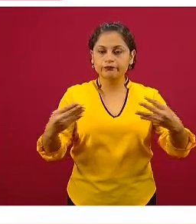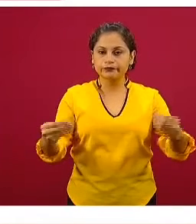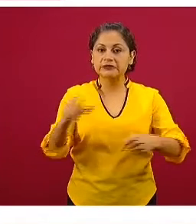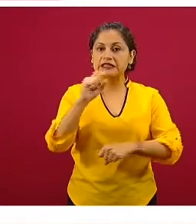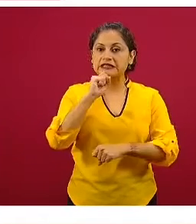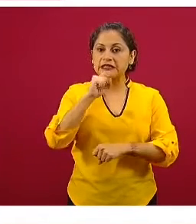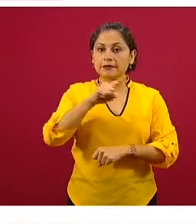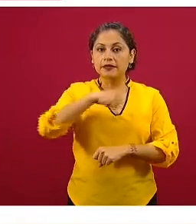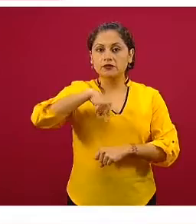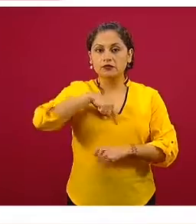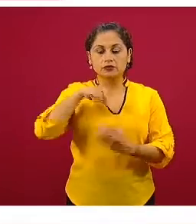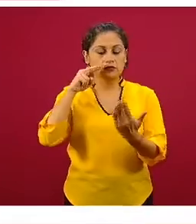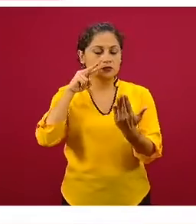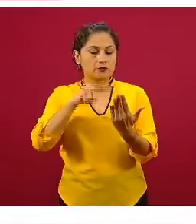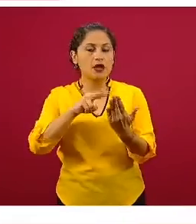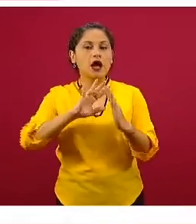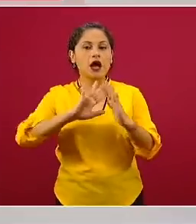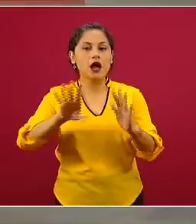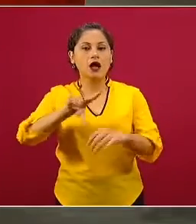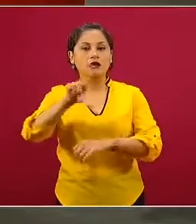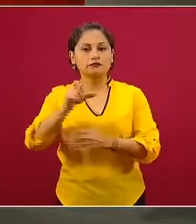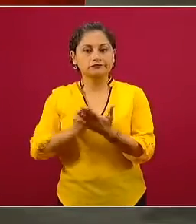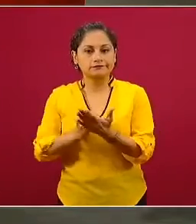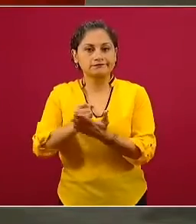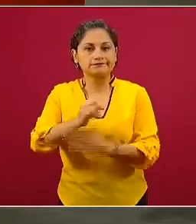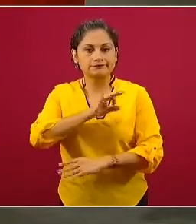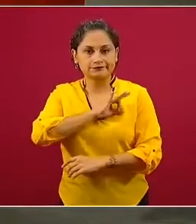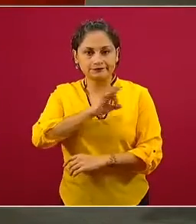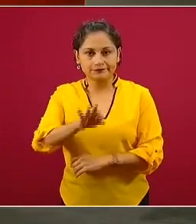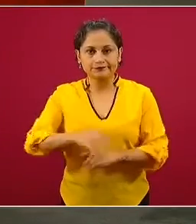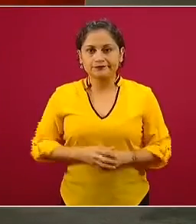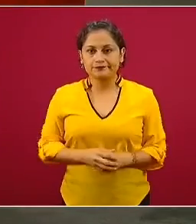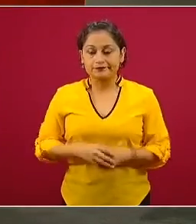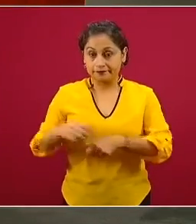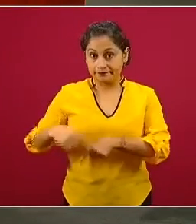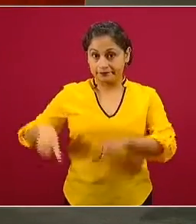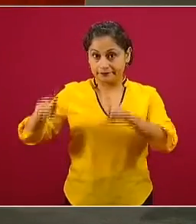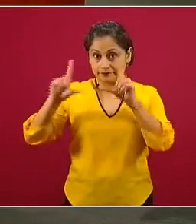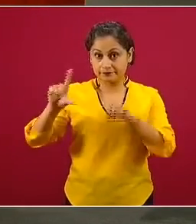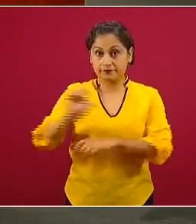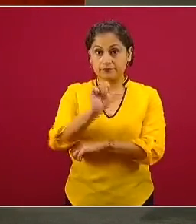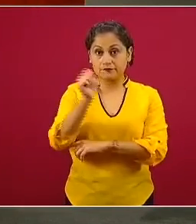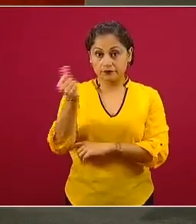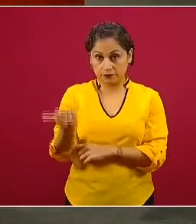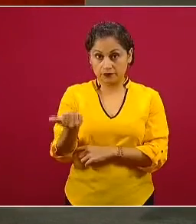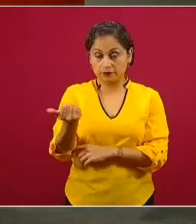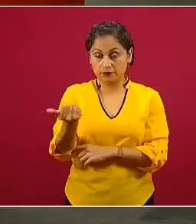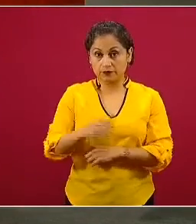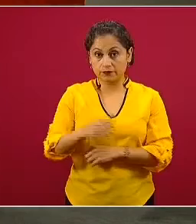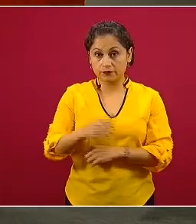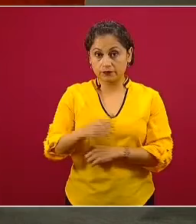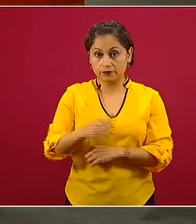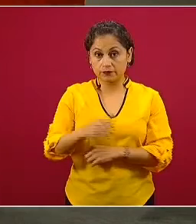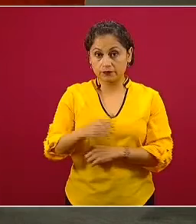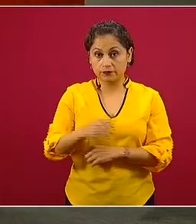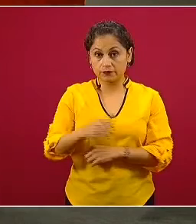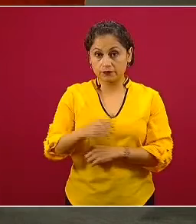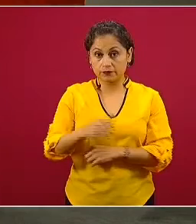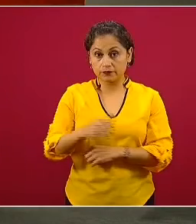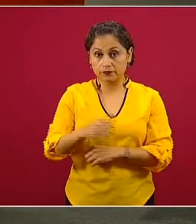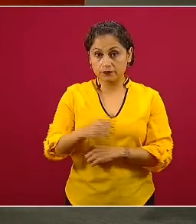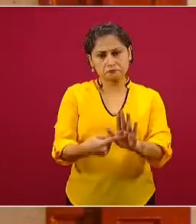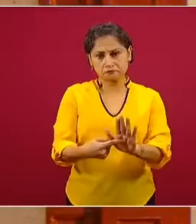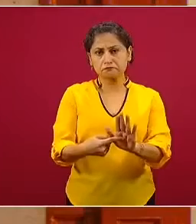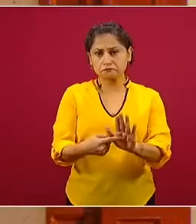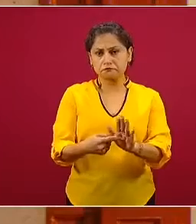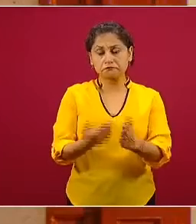de decisiones. En la siguiente diapositiva, mostrar solamente unos comparativos, es parte de lo que ya